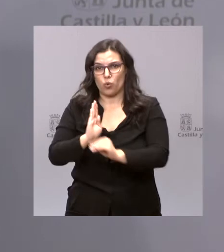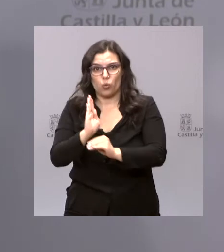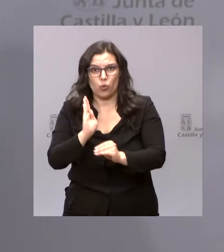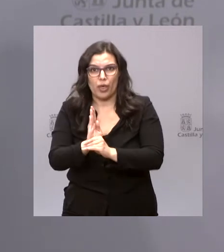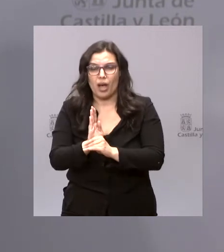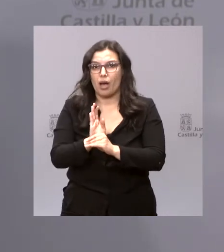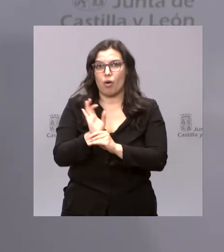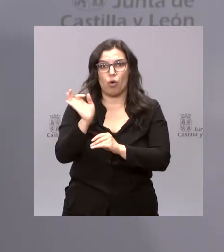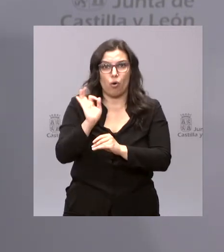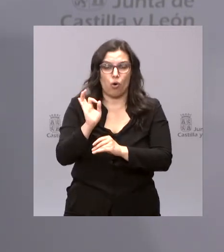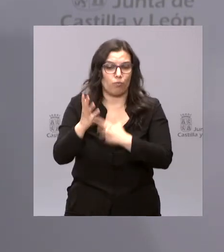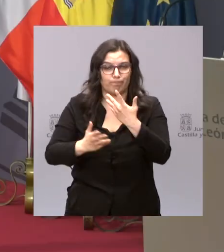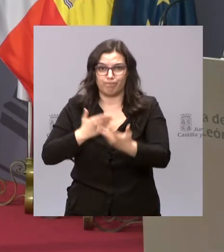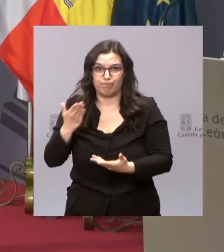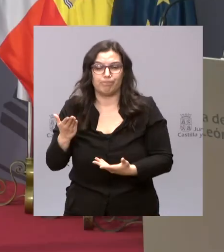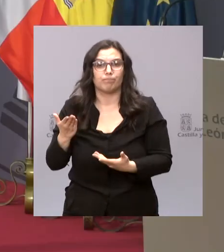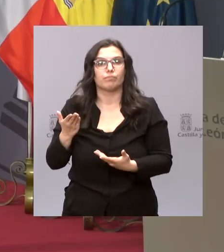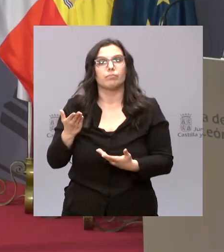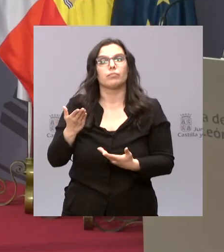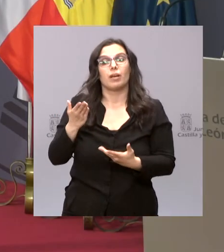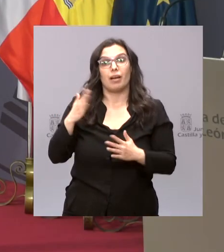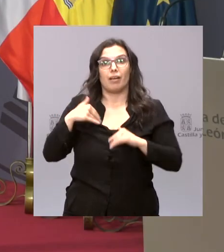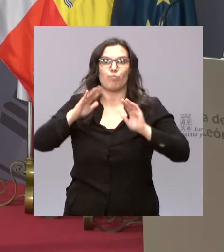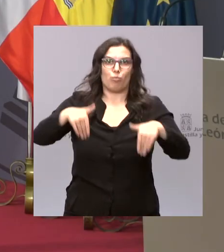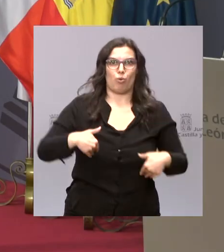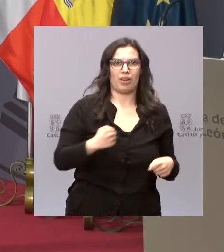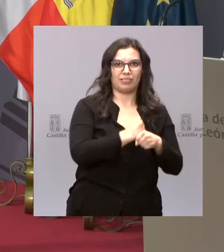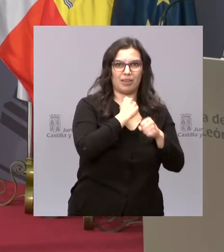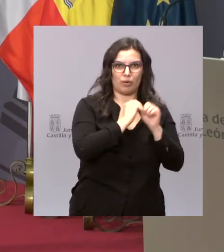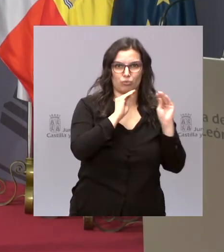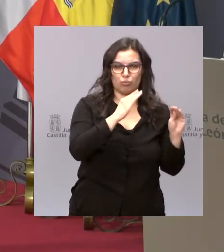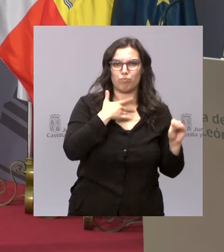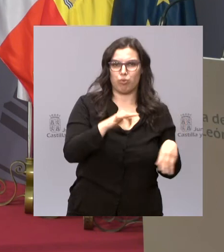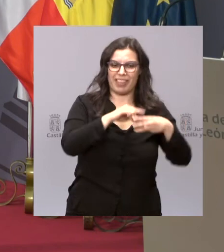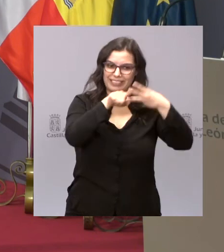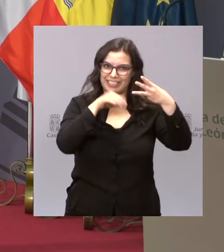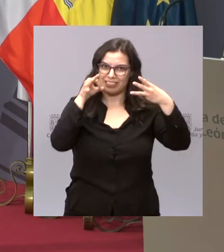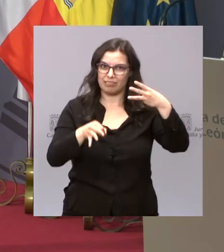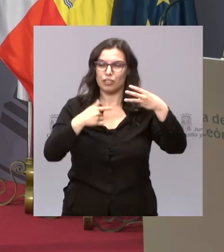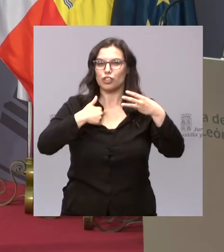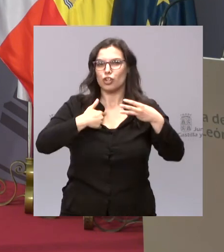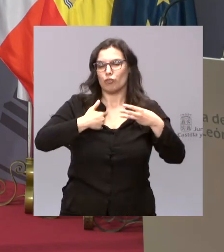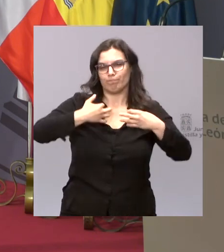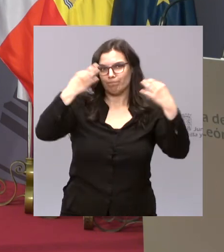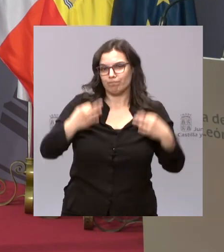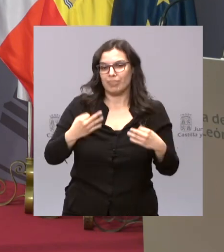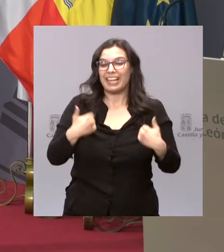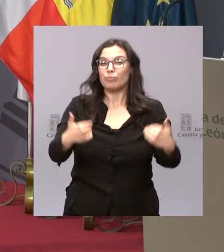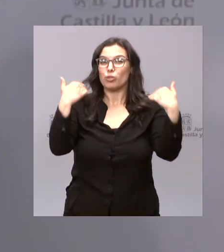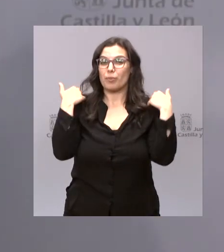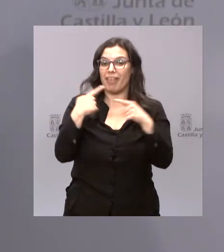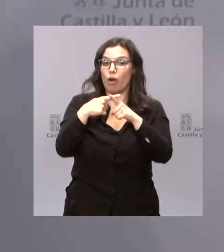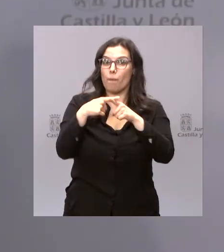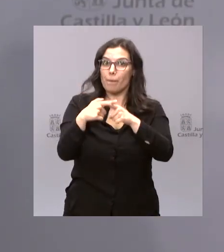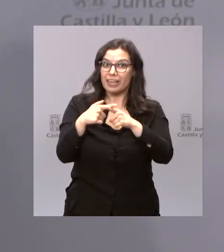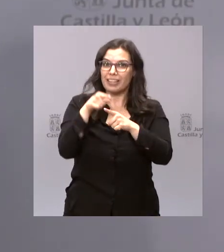o hijas o de otros familiares puedan retomarla. Estoy convencido de que la corresponsabilidad es la forma de ser